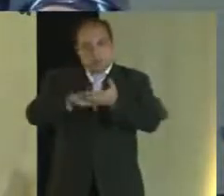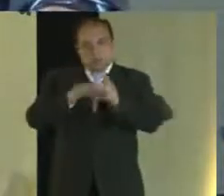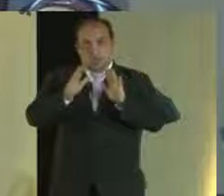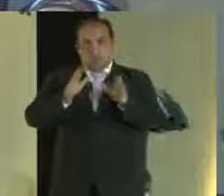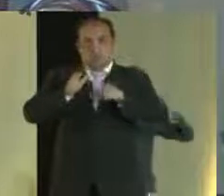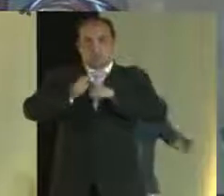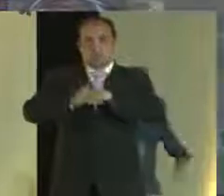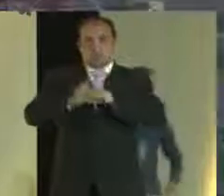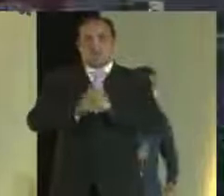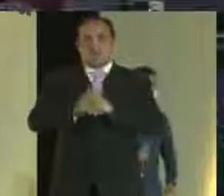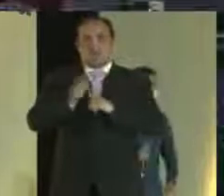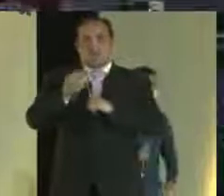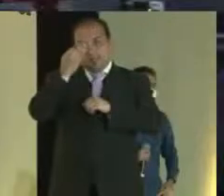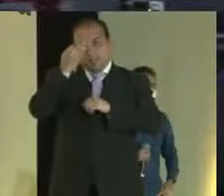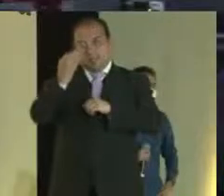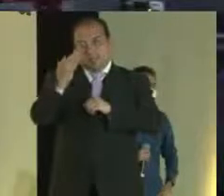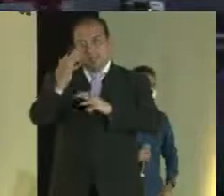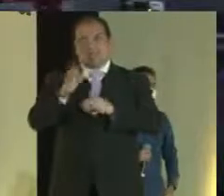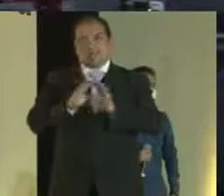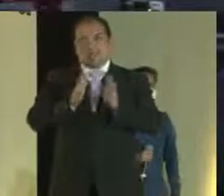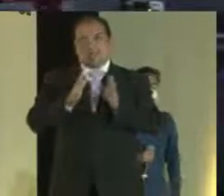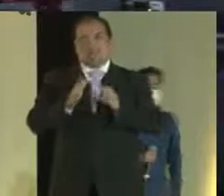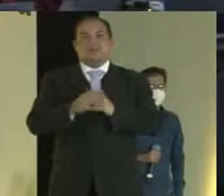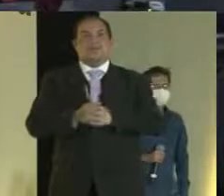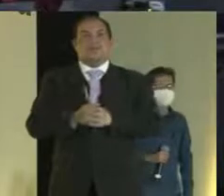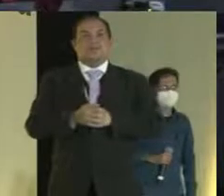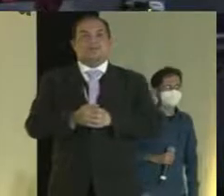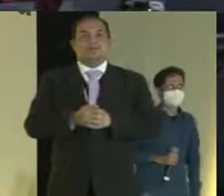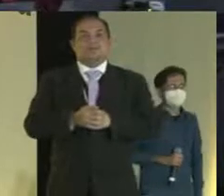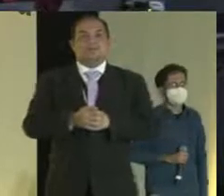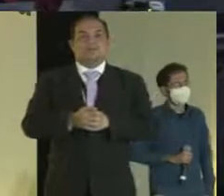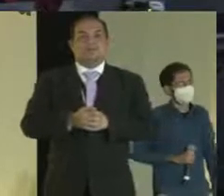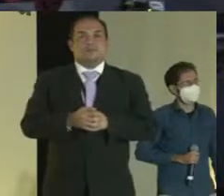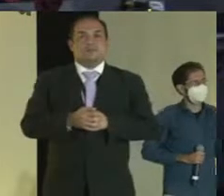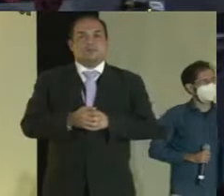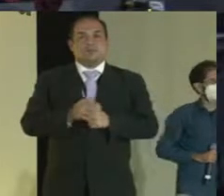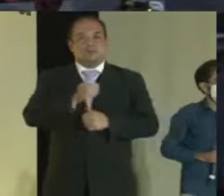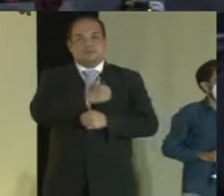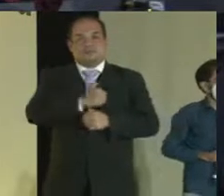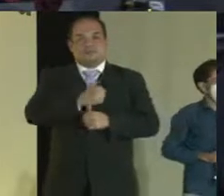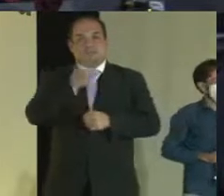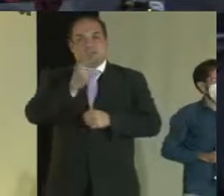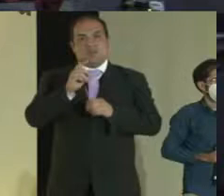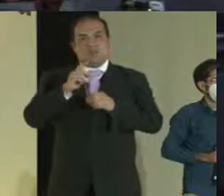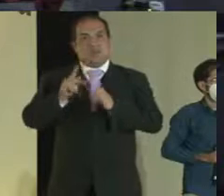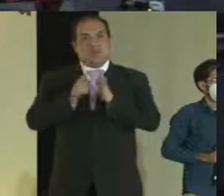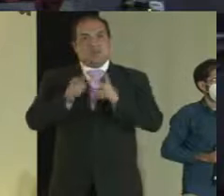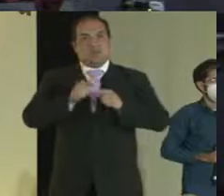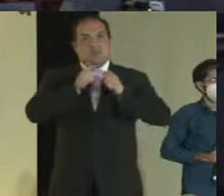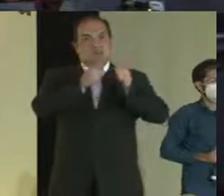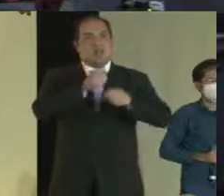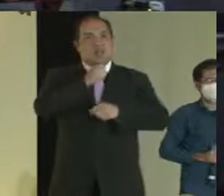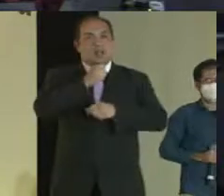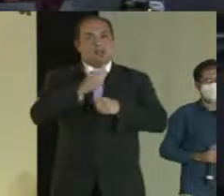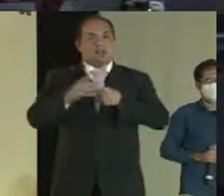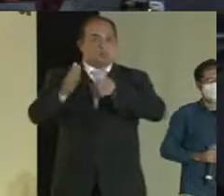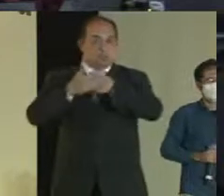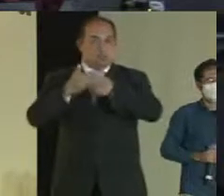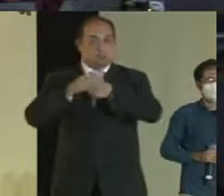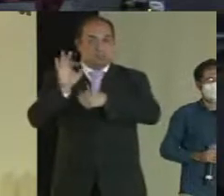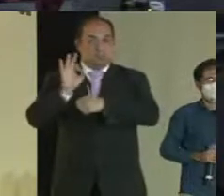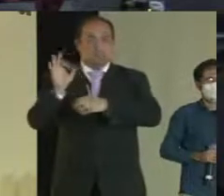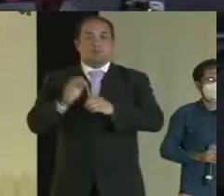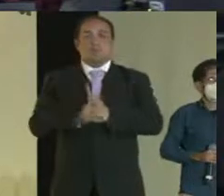que dejarlo hasta ahí porque ya se nos acabó la hora que teníamos del foro. Lamento mucho no darles otra vez la palabra. Será para la